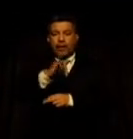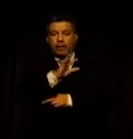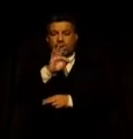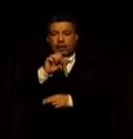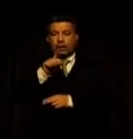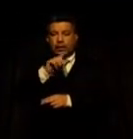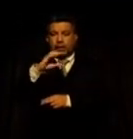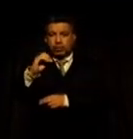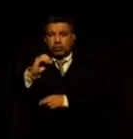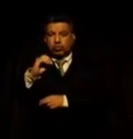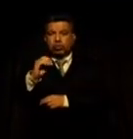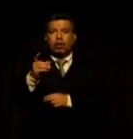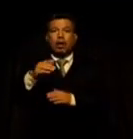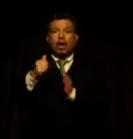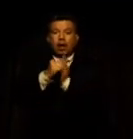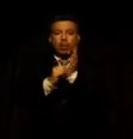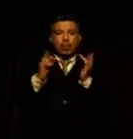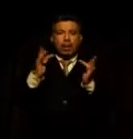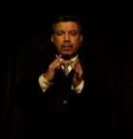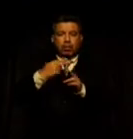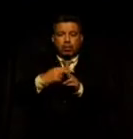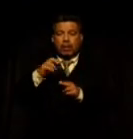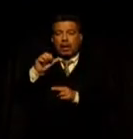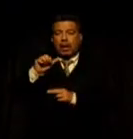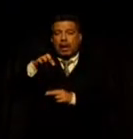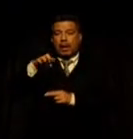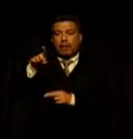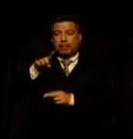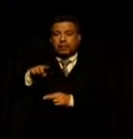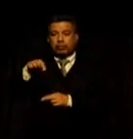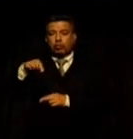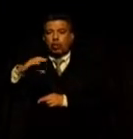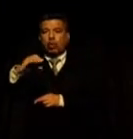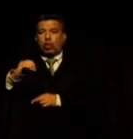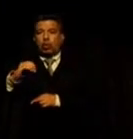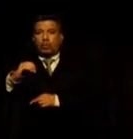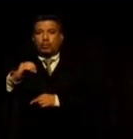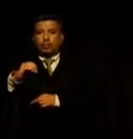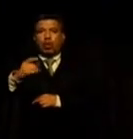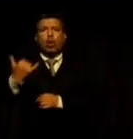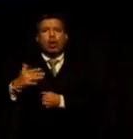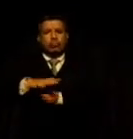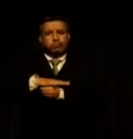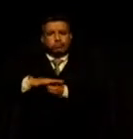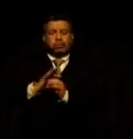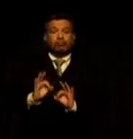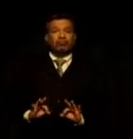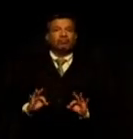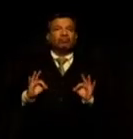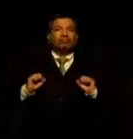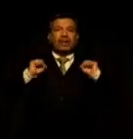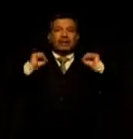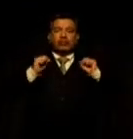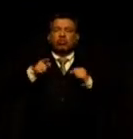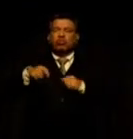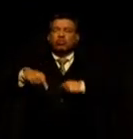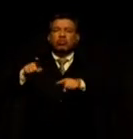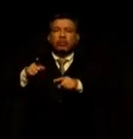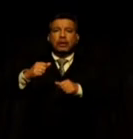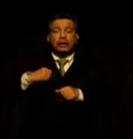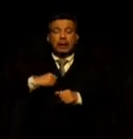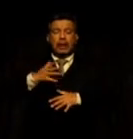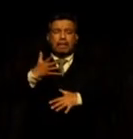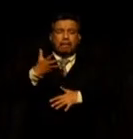también de apps puntocom y felipe hoy tiene un caso muy exitoso donde ya tiene